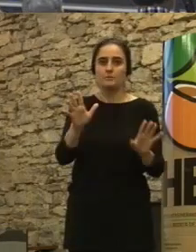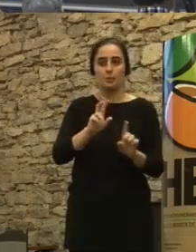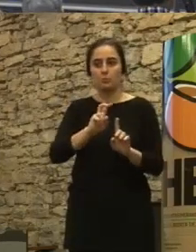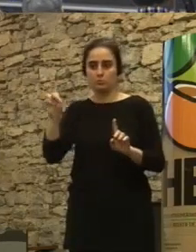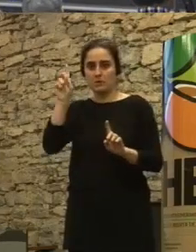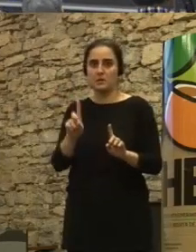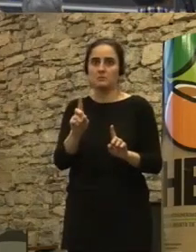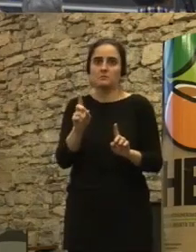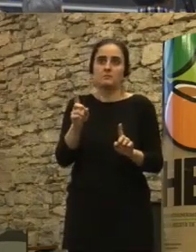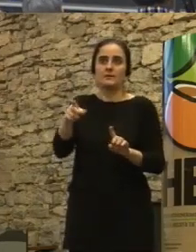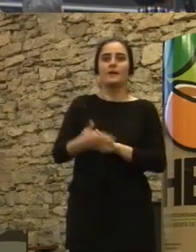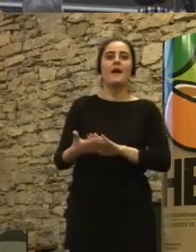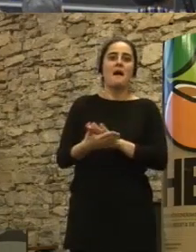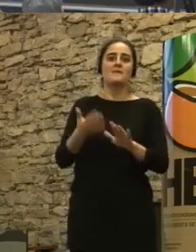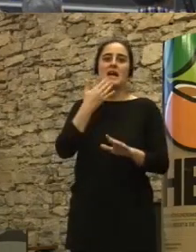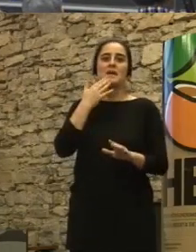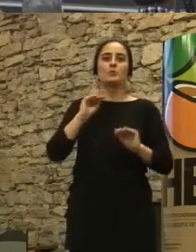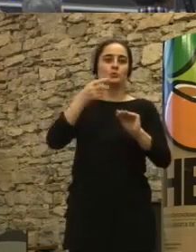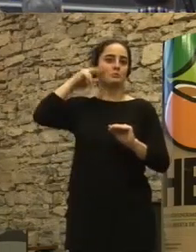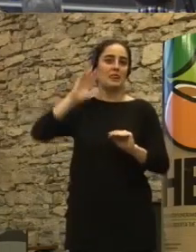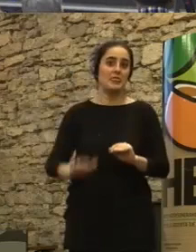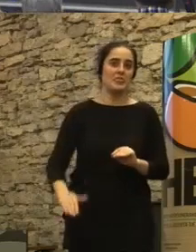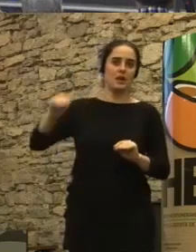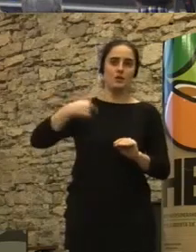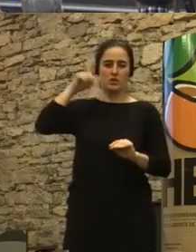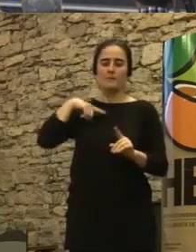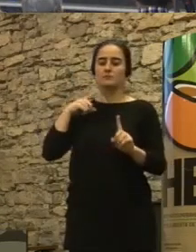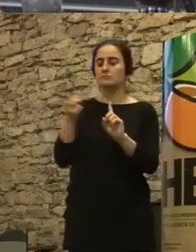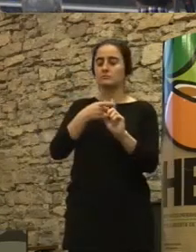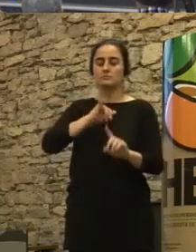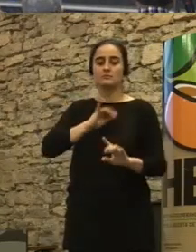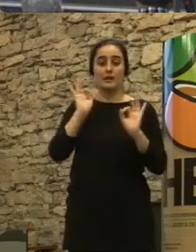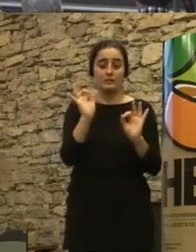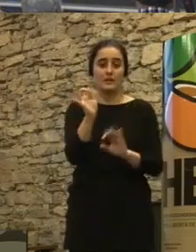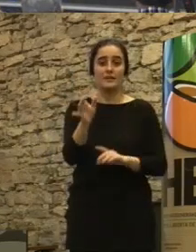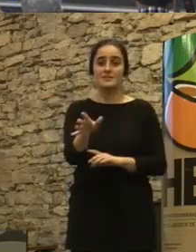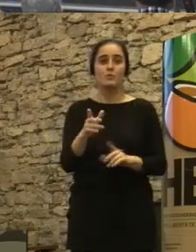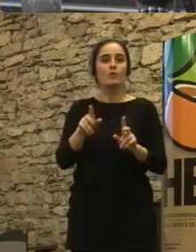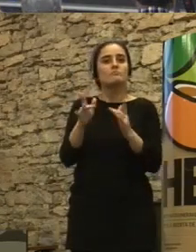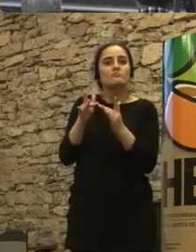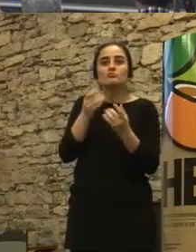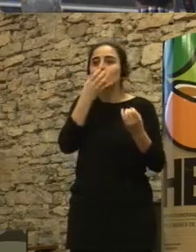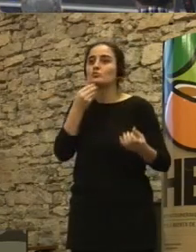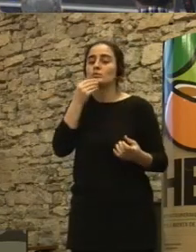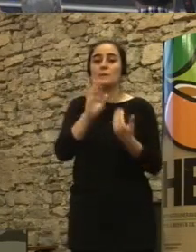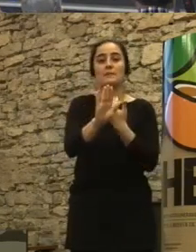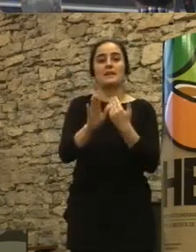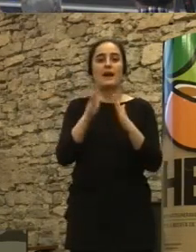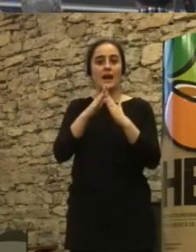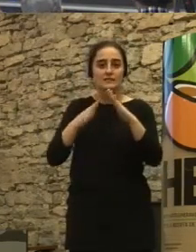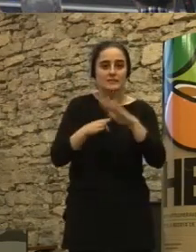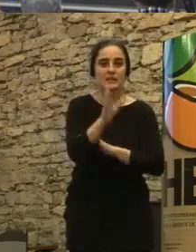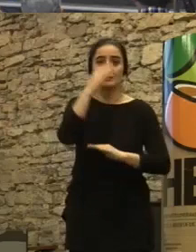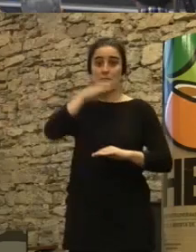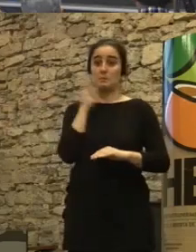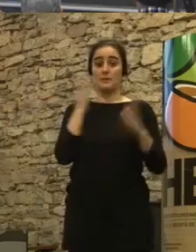hay, cuando hablabas de tu experiencia de niña, yo me he sentido muy identificada, relaciones muy bonitas de irte a casa de la vecina, que no esté tu padre o